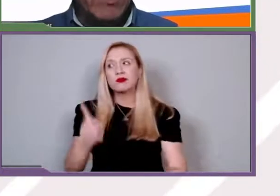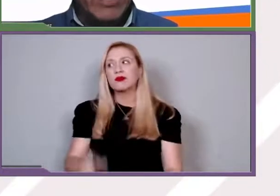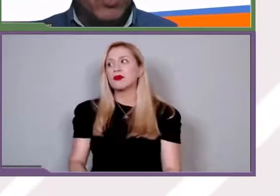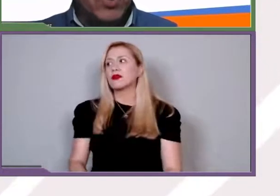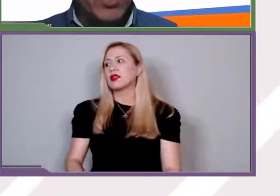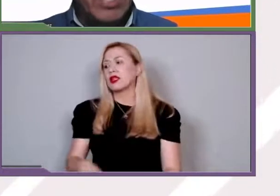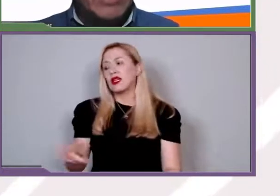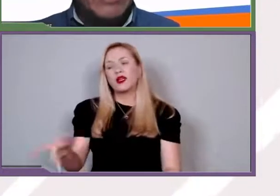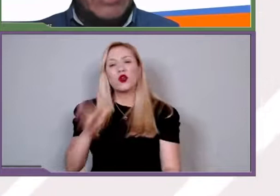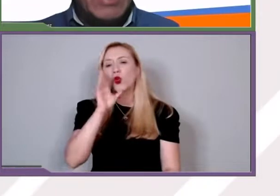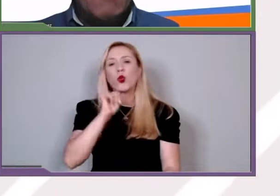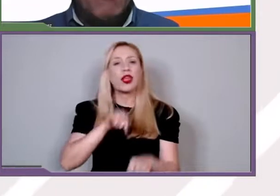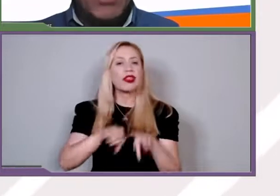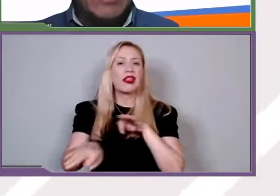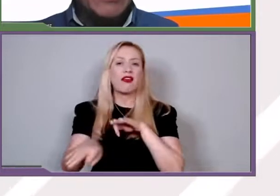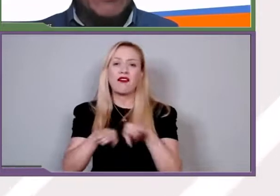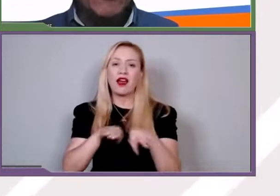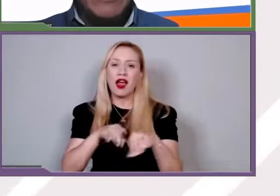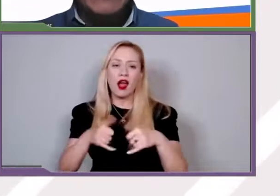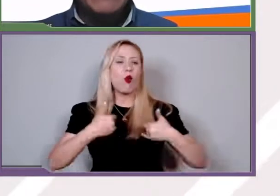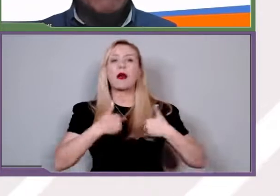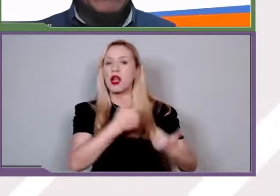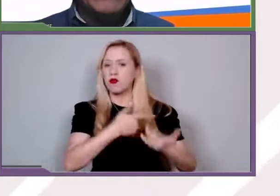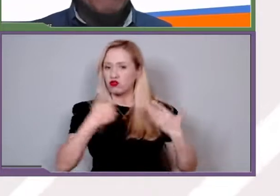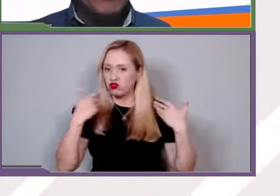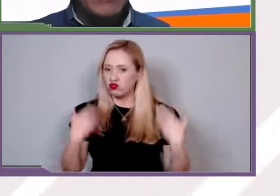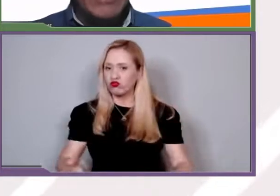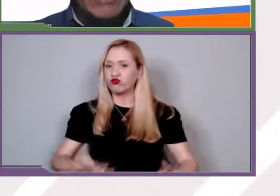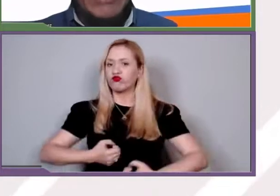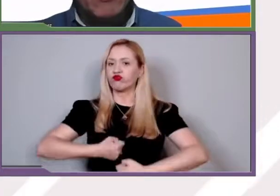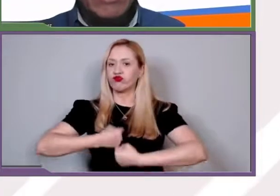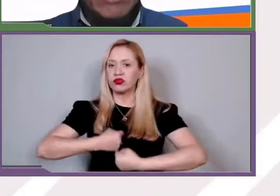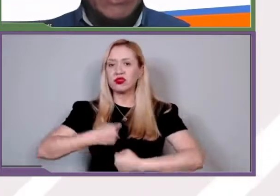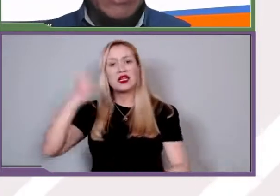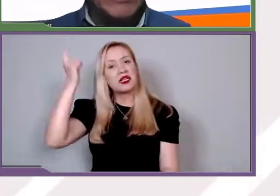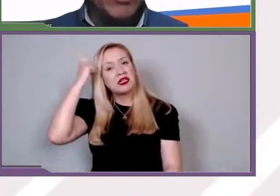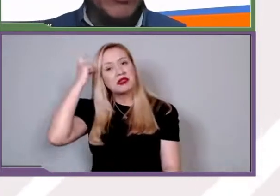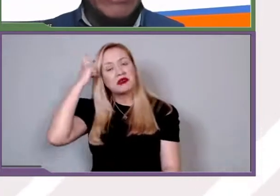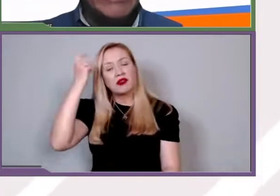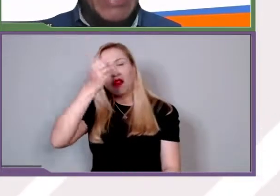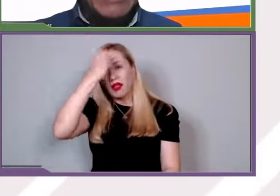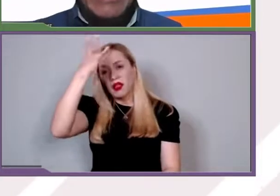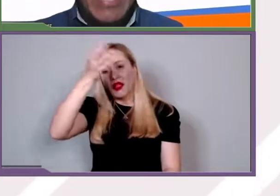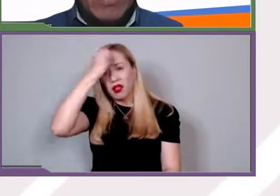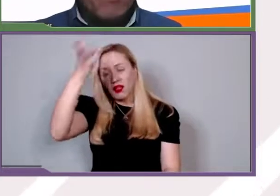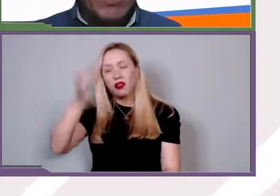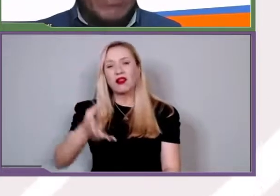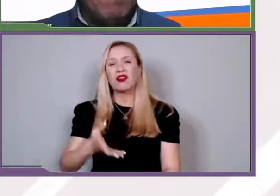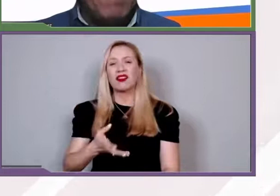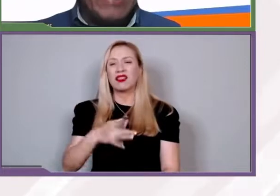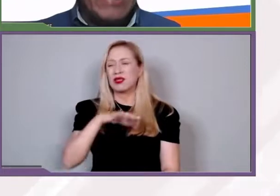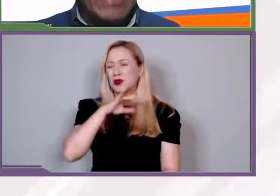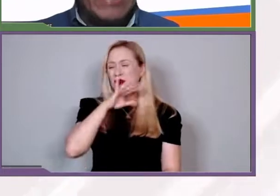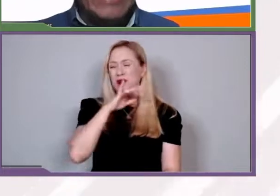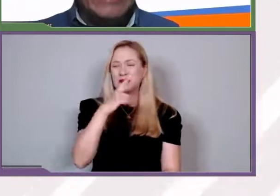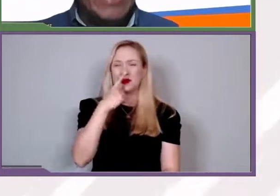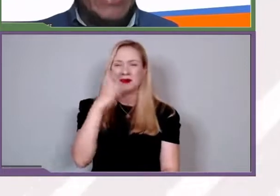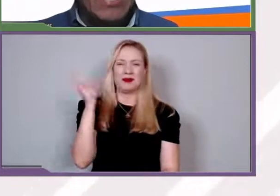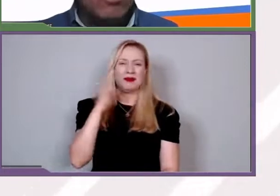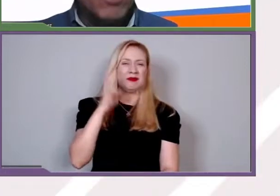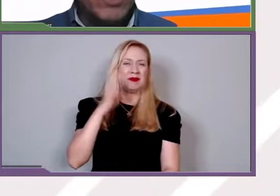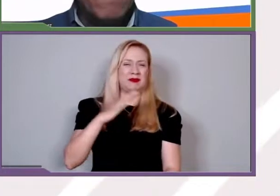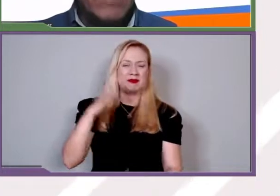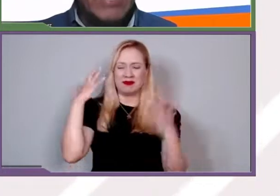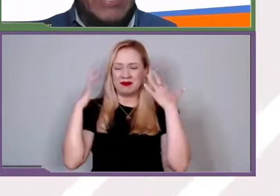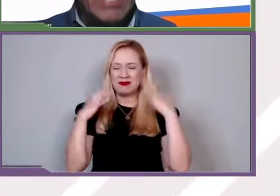que la juventud, tienen la memoria deteriorada, muestran peor higiene que otras generaciones, que ya no pueden aprender, que se